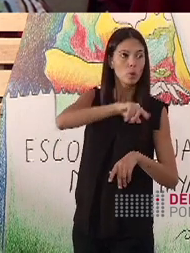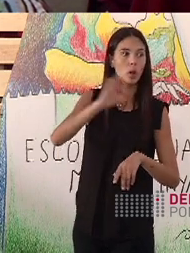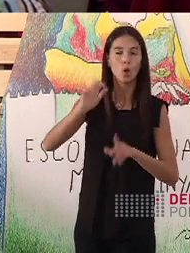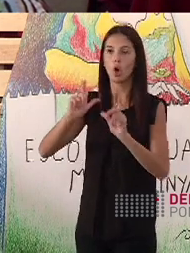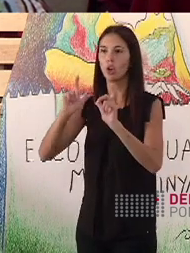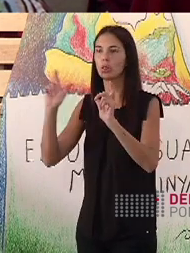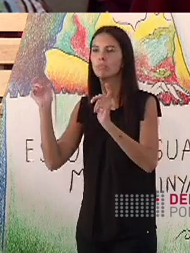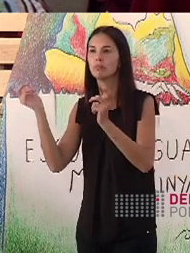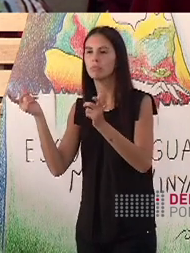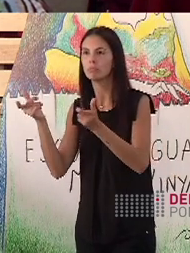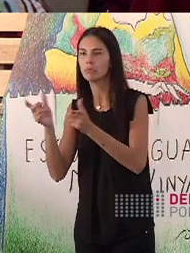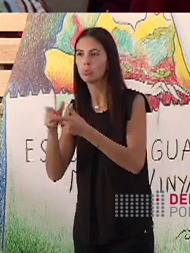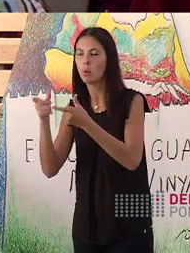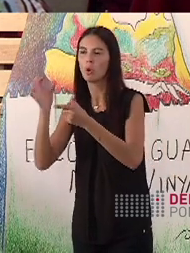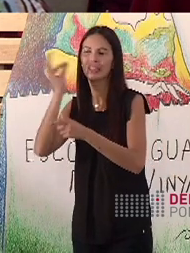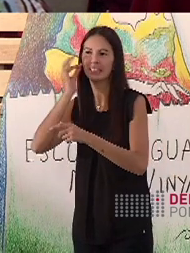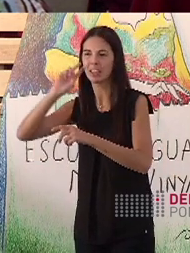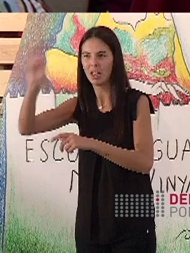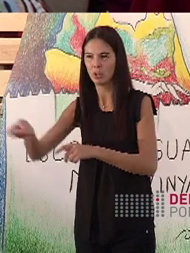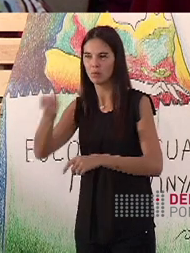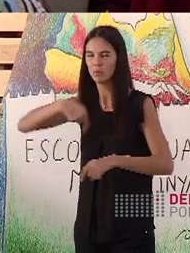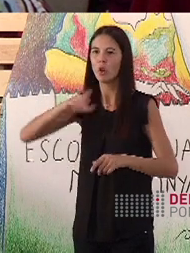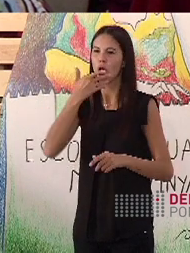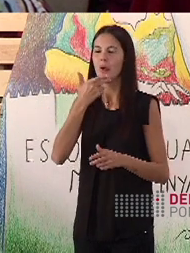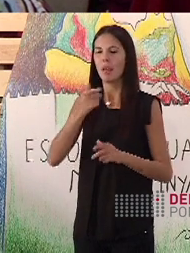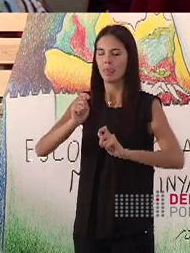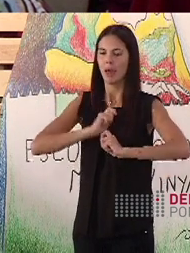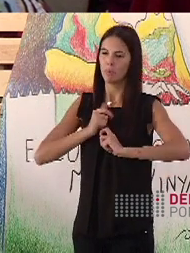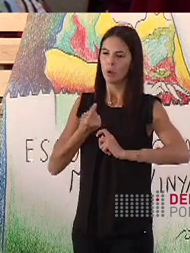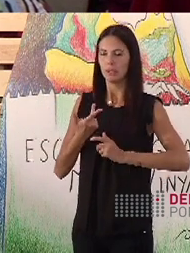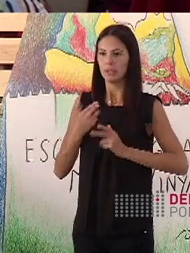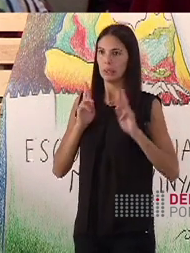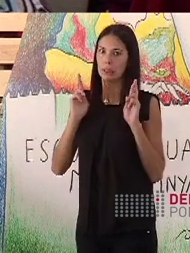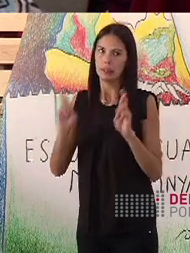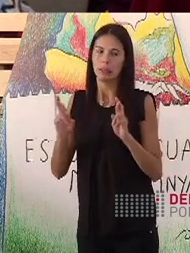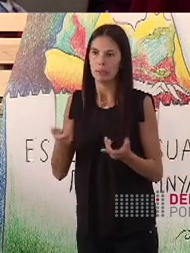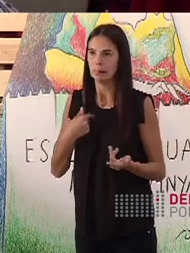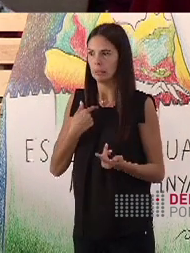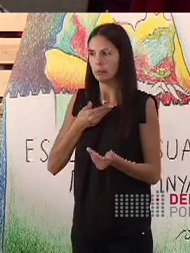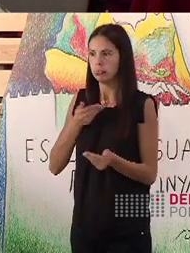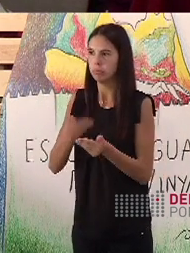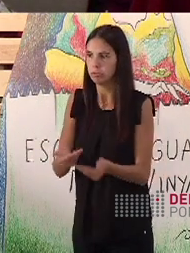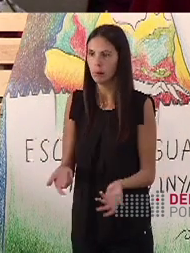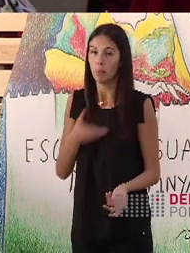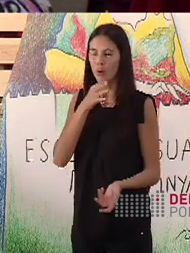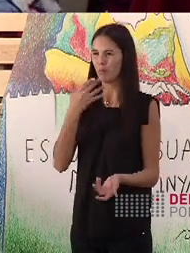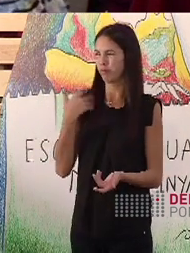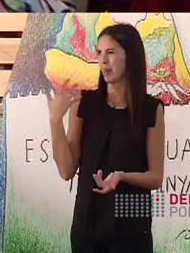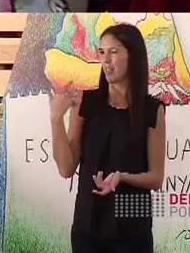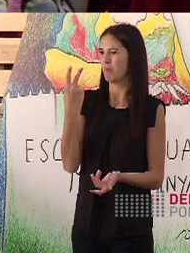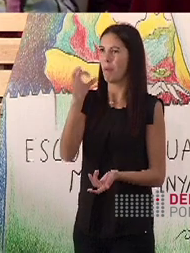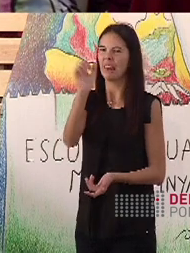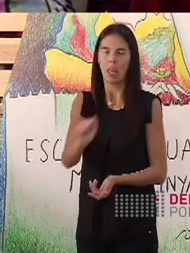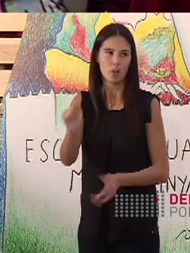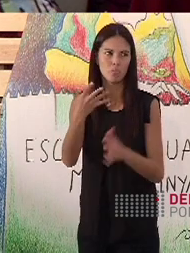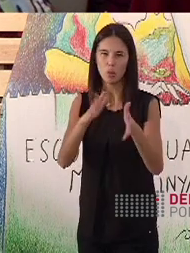habéis conocido, a mí me dais muchísima esperanza. En el sentido de, yo hace 20 años, por